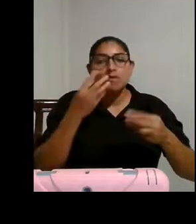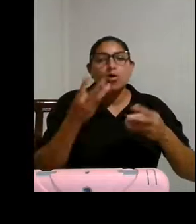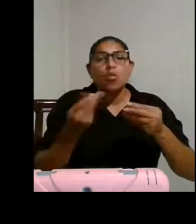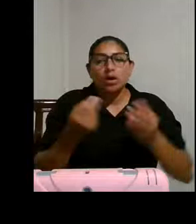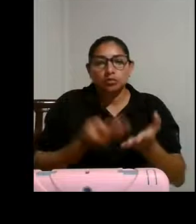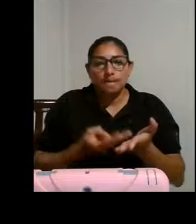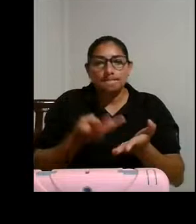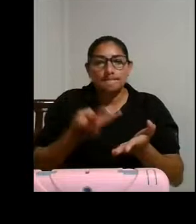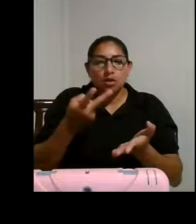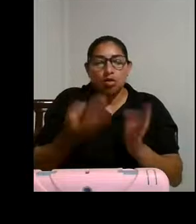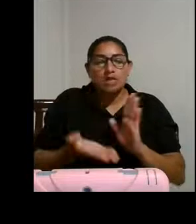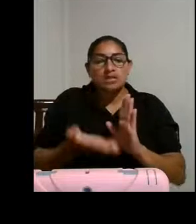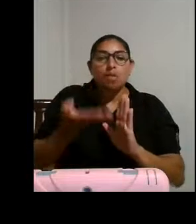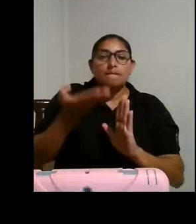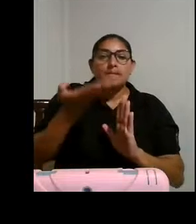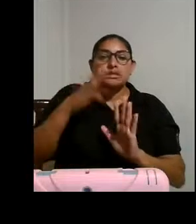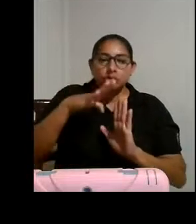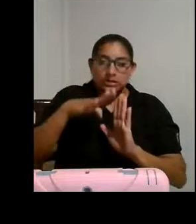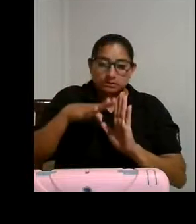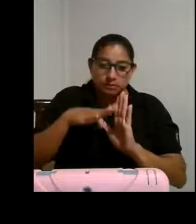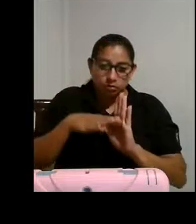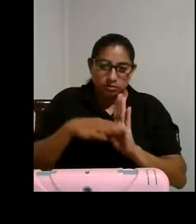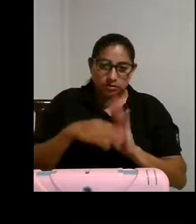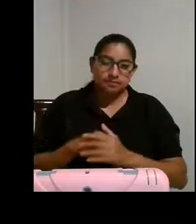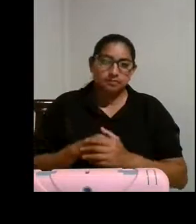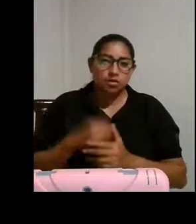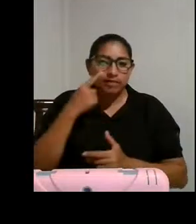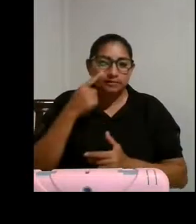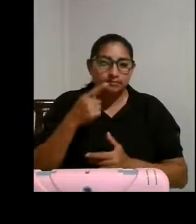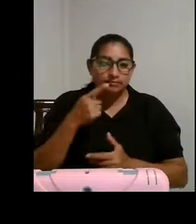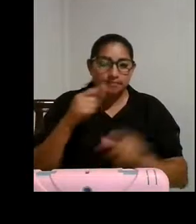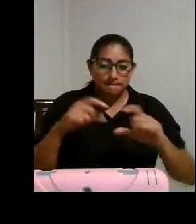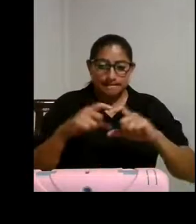valor de la pendiente. Si yo me acerco,